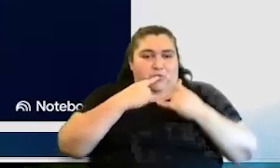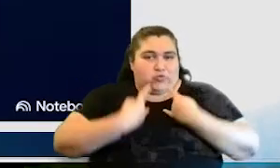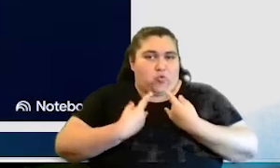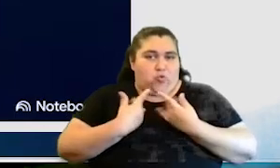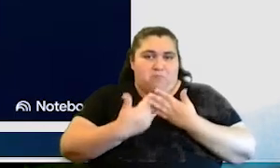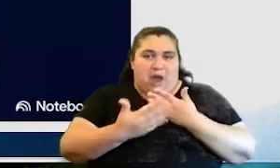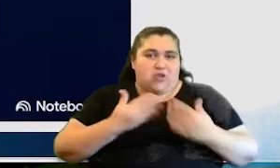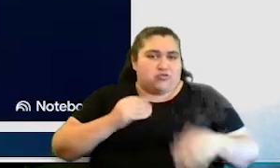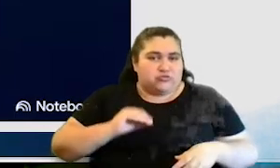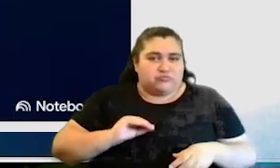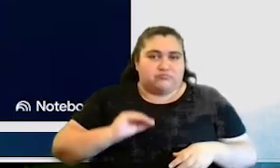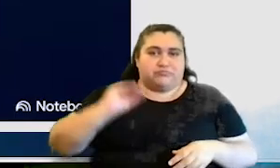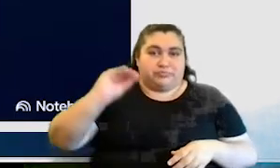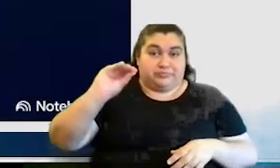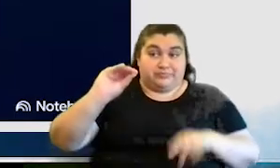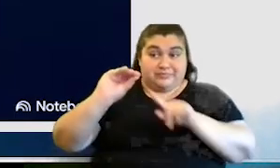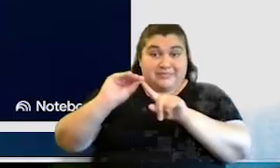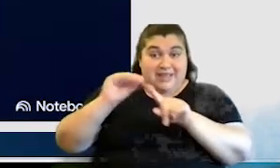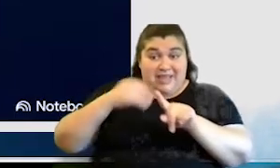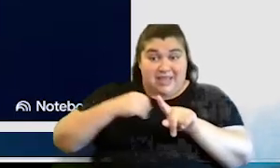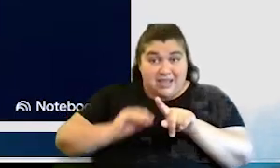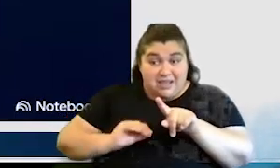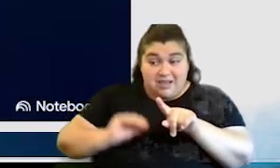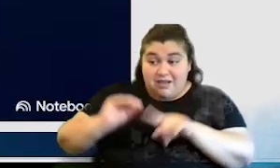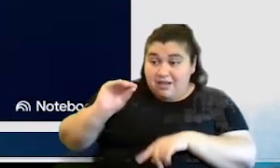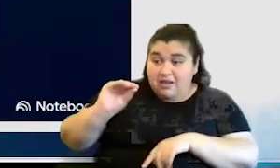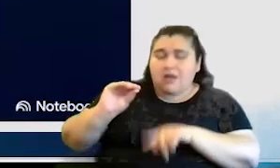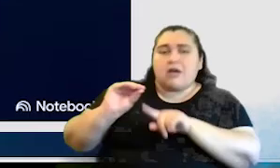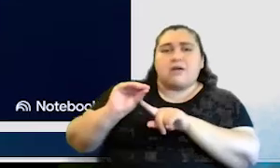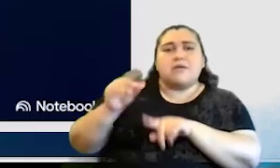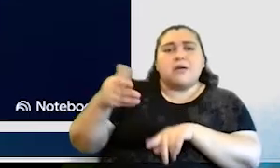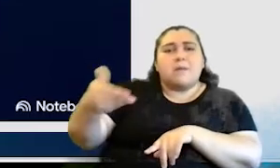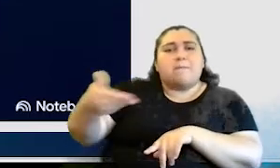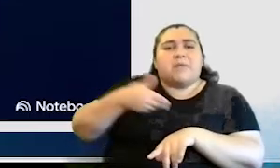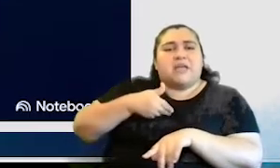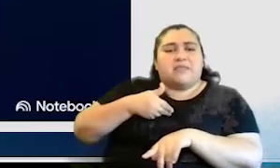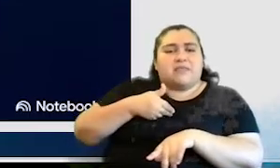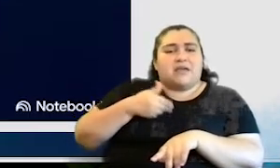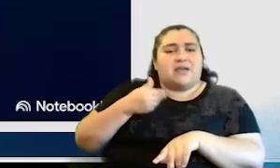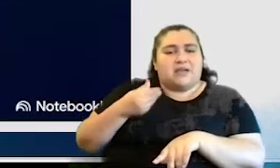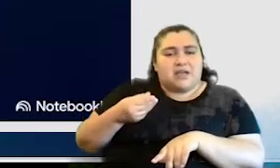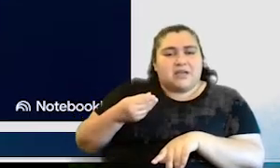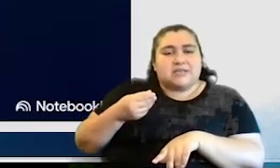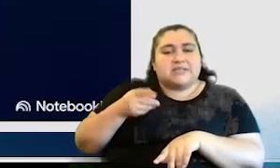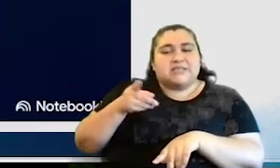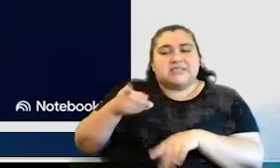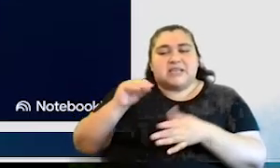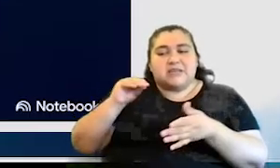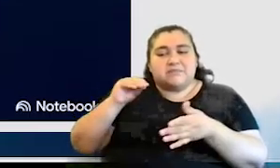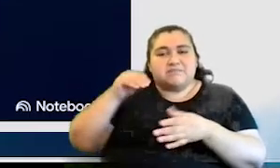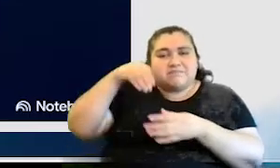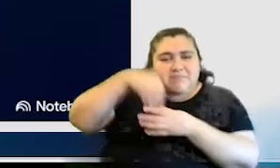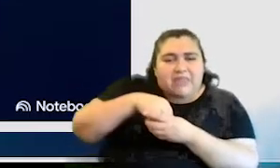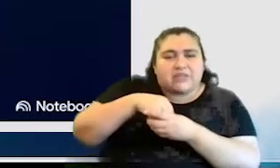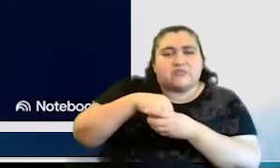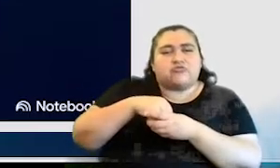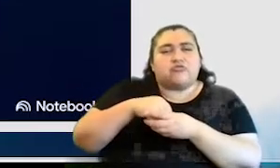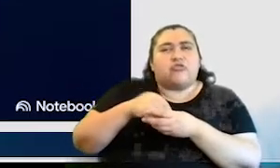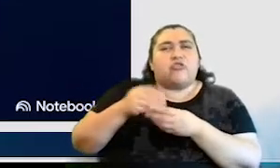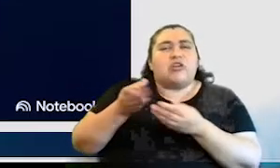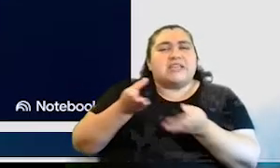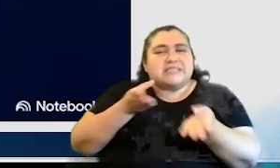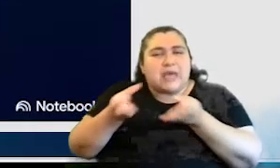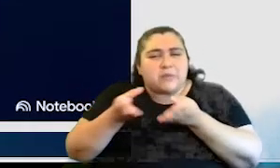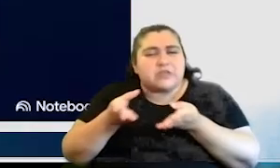manual. Y esa carga en forma manual solicita si comprende un servicio para